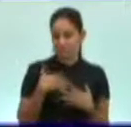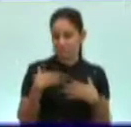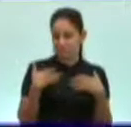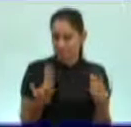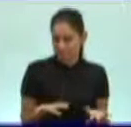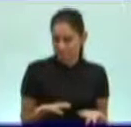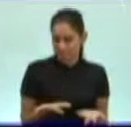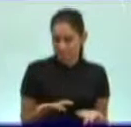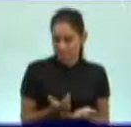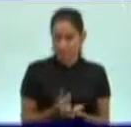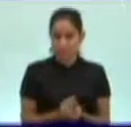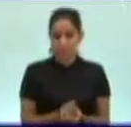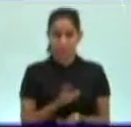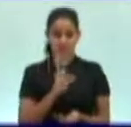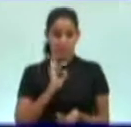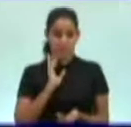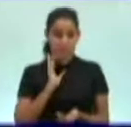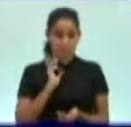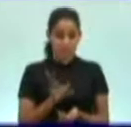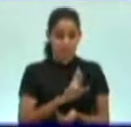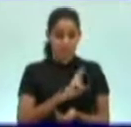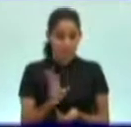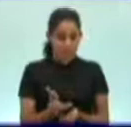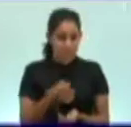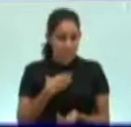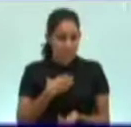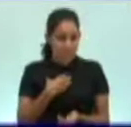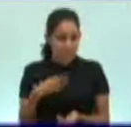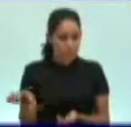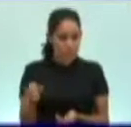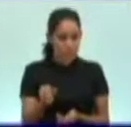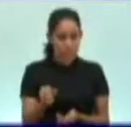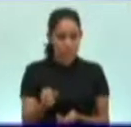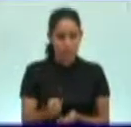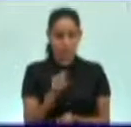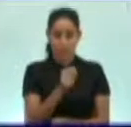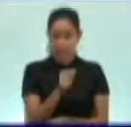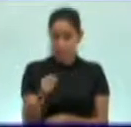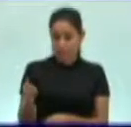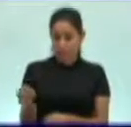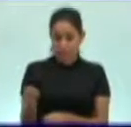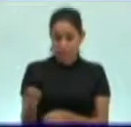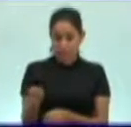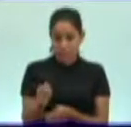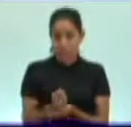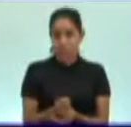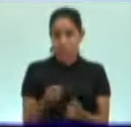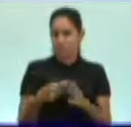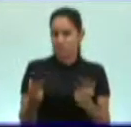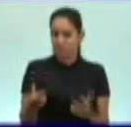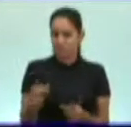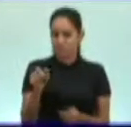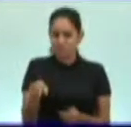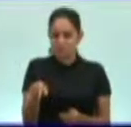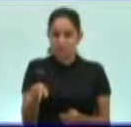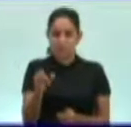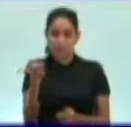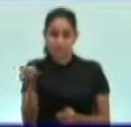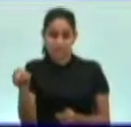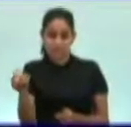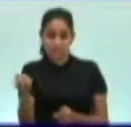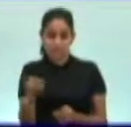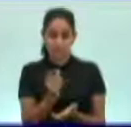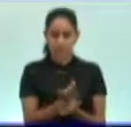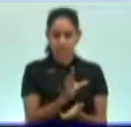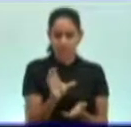a la responsabilidad que tienen todos los educadores para que sus estudiantes